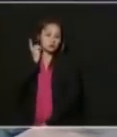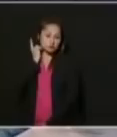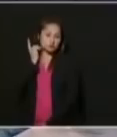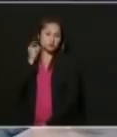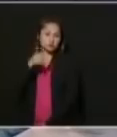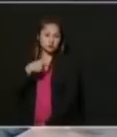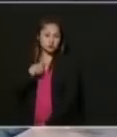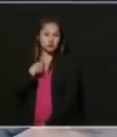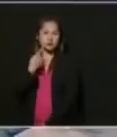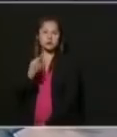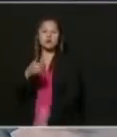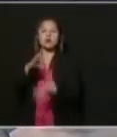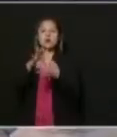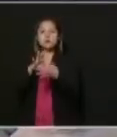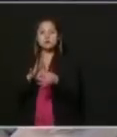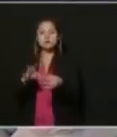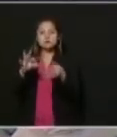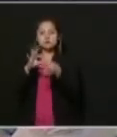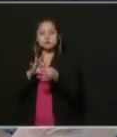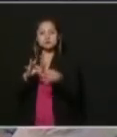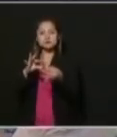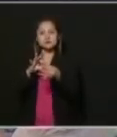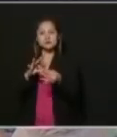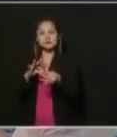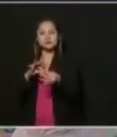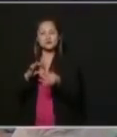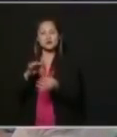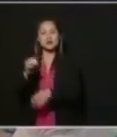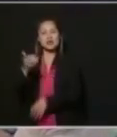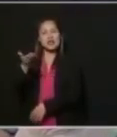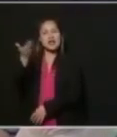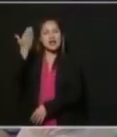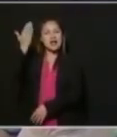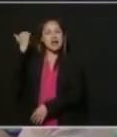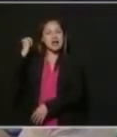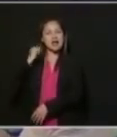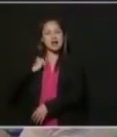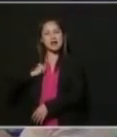sobre el antiguo régimen